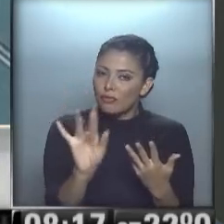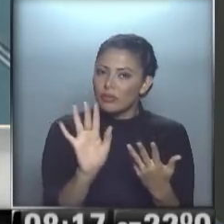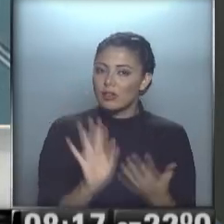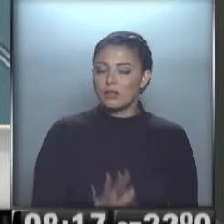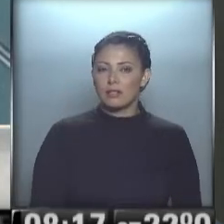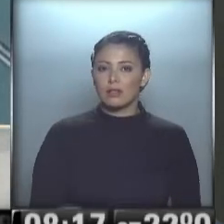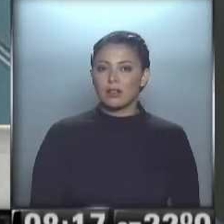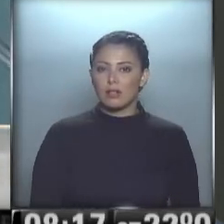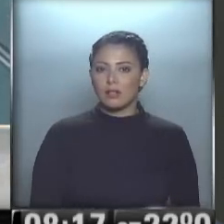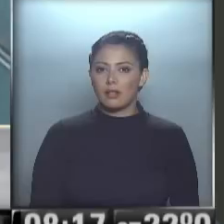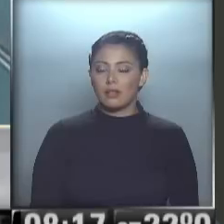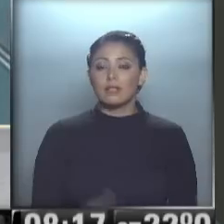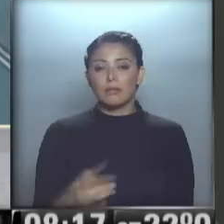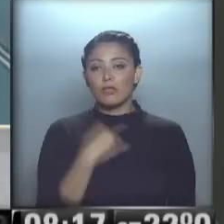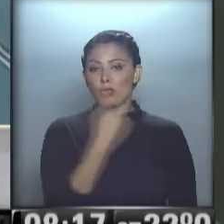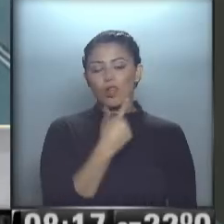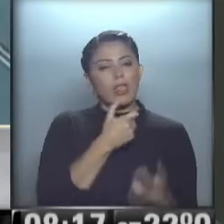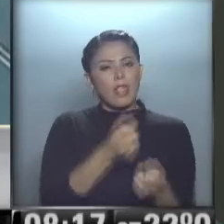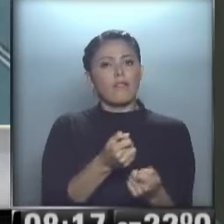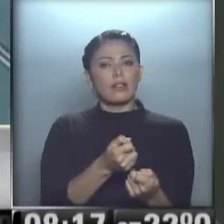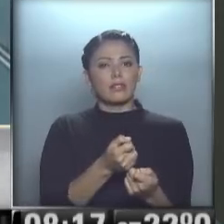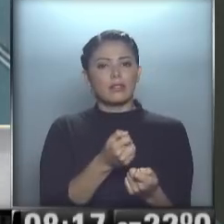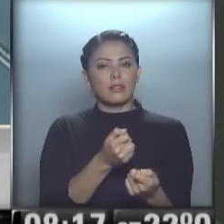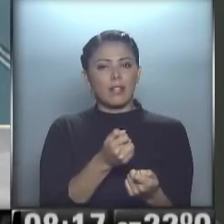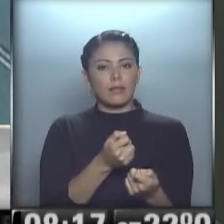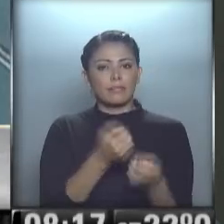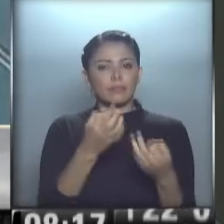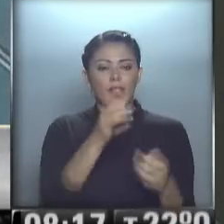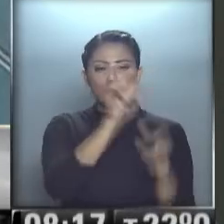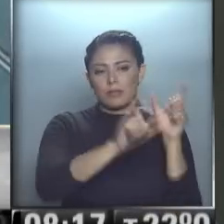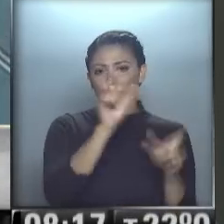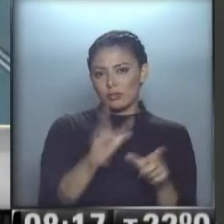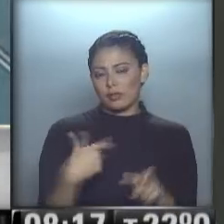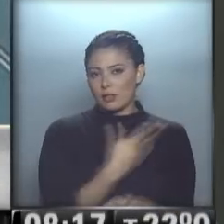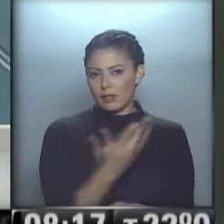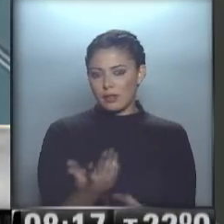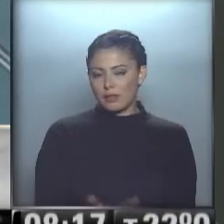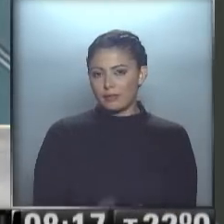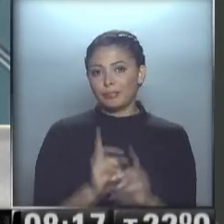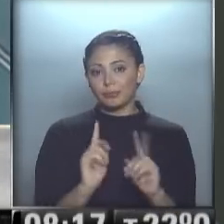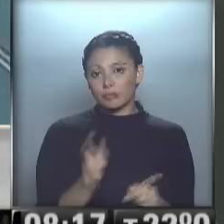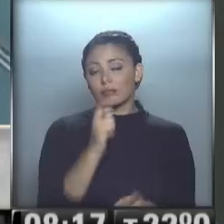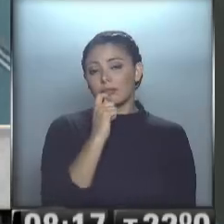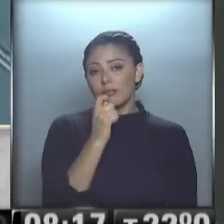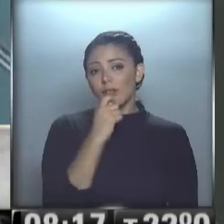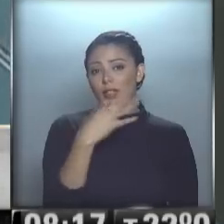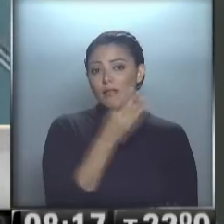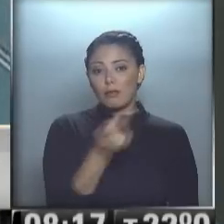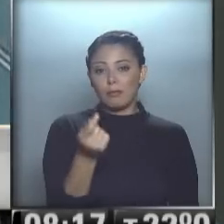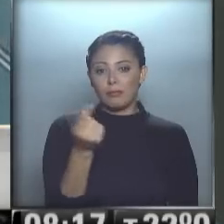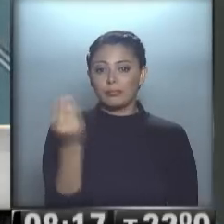eh Y nosotros defendemos claramente al consumidor y obviamente aquellos quienes tienes que adquirir